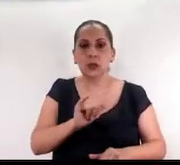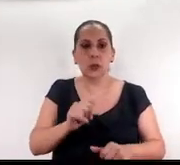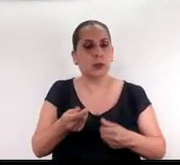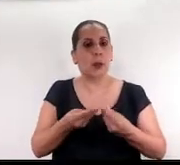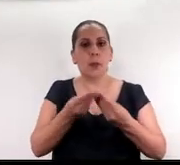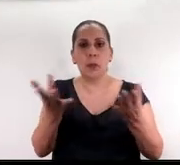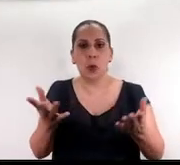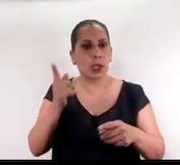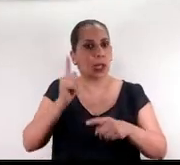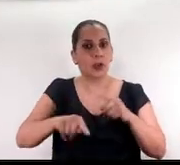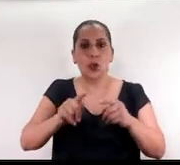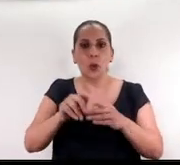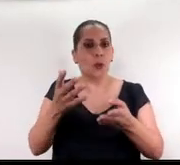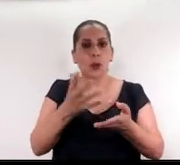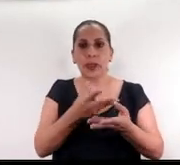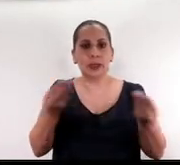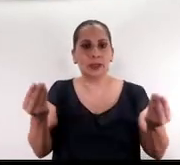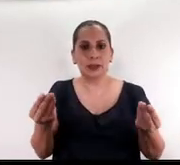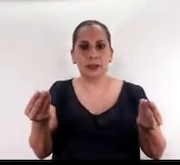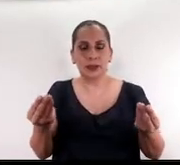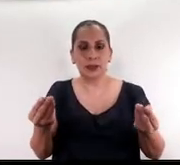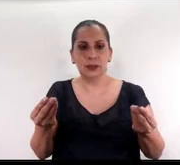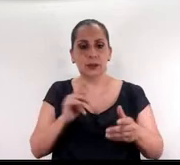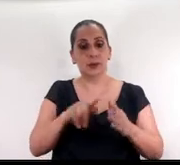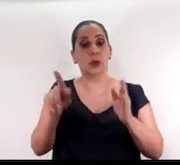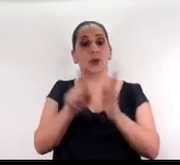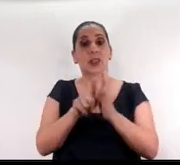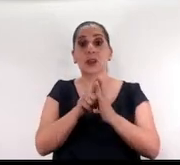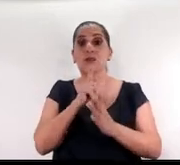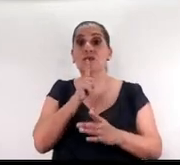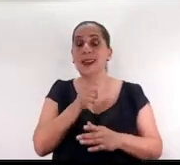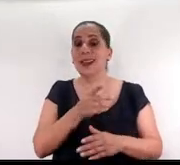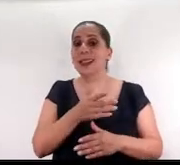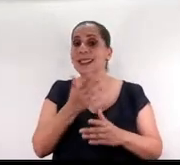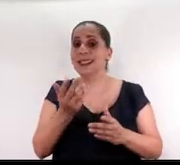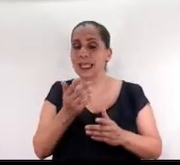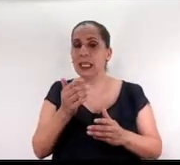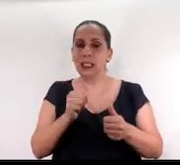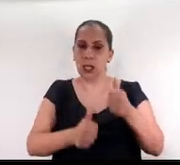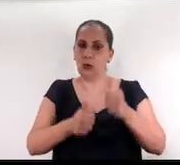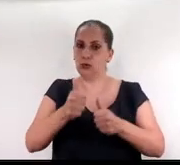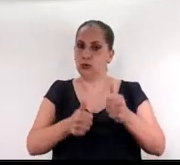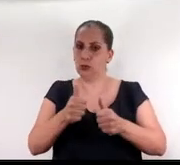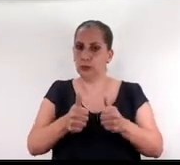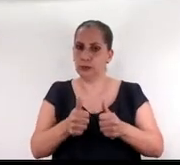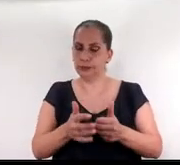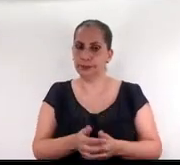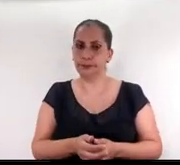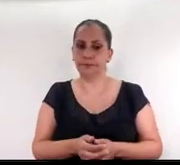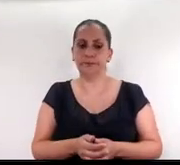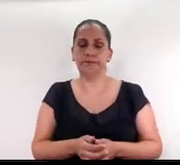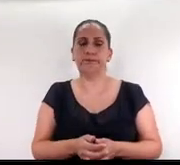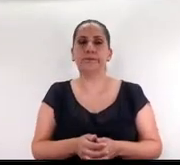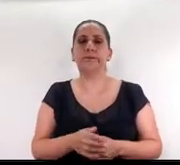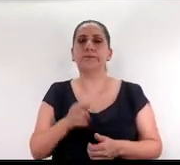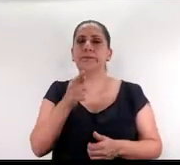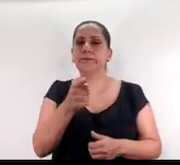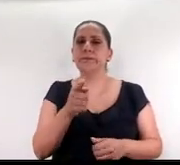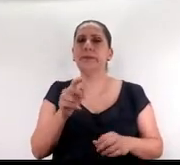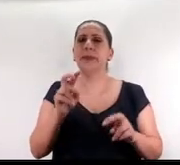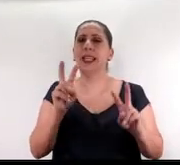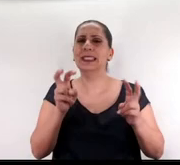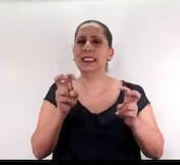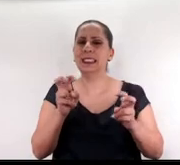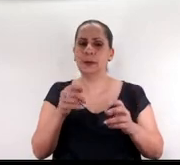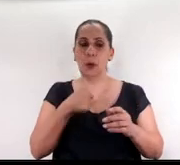inalienable. Lo que sería derecho real sería la concesión. Ese tema, después,